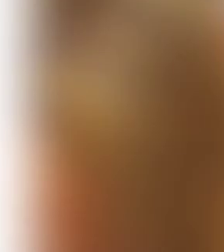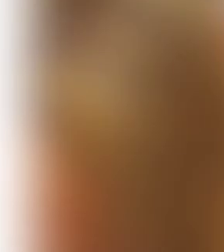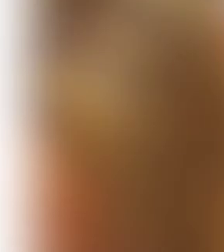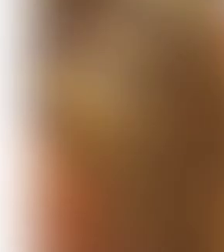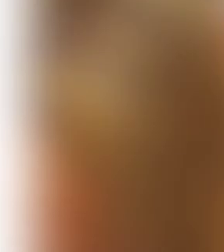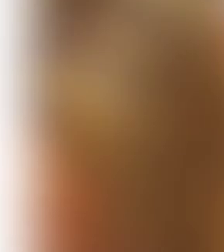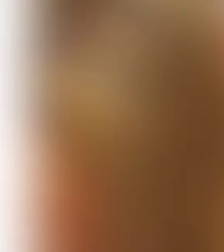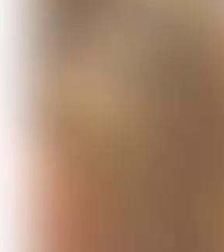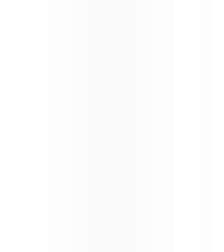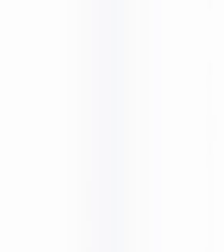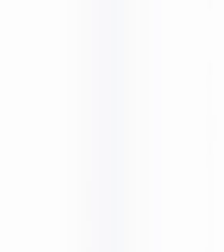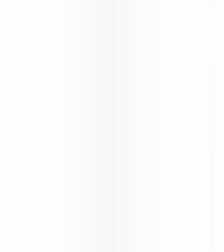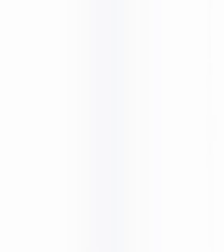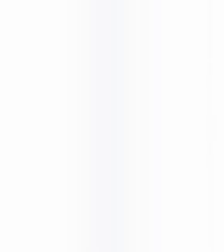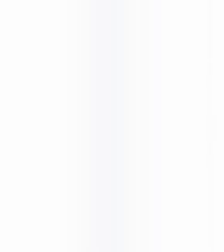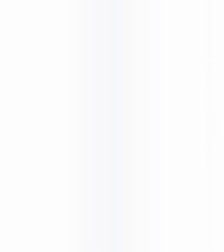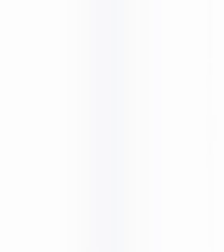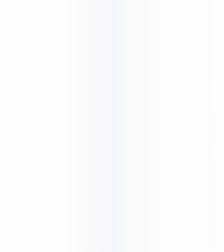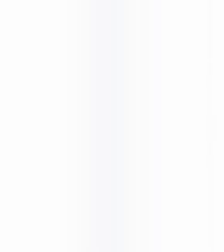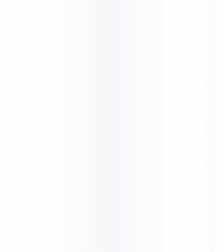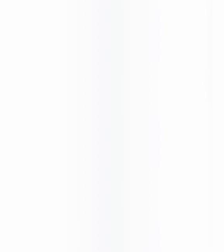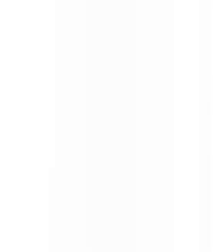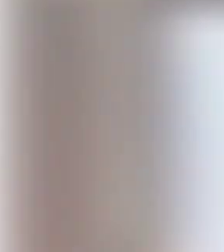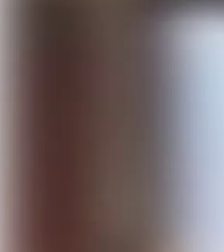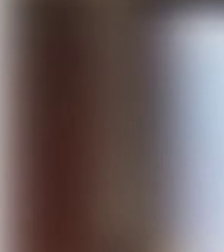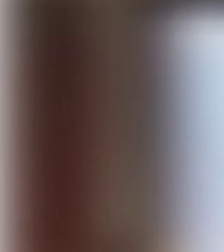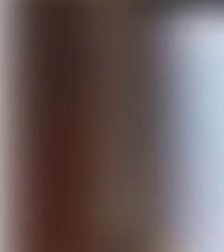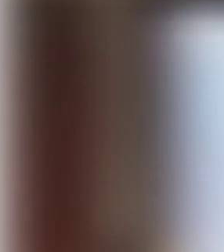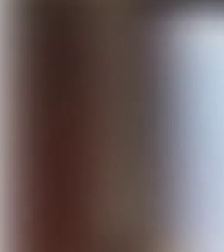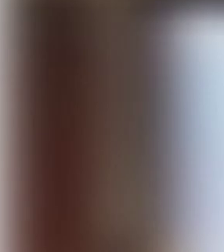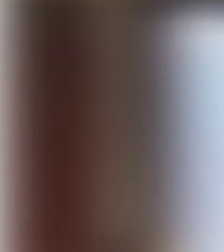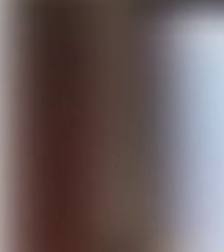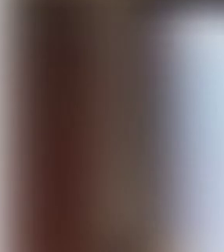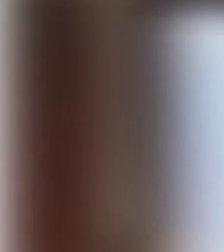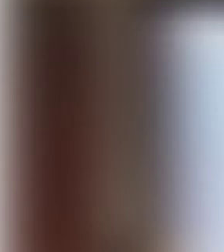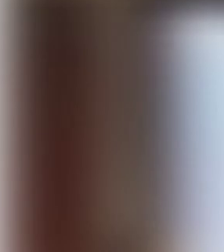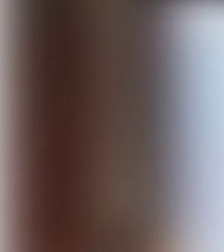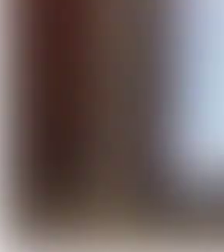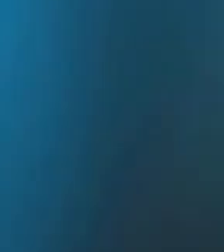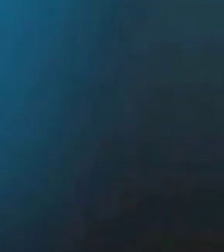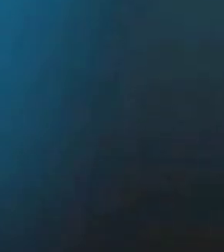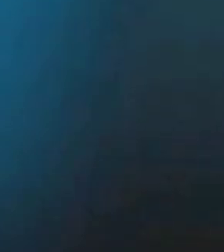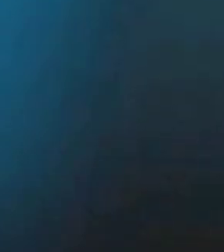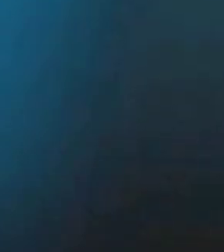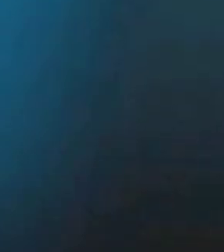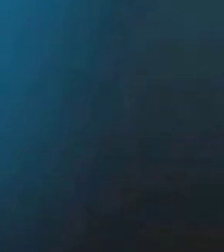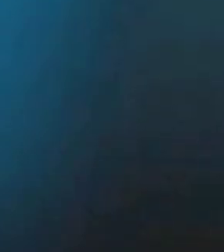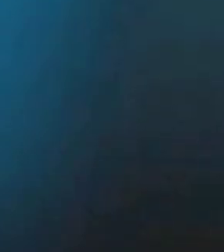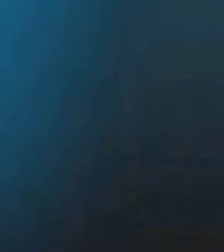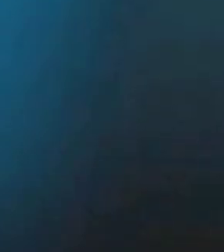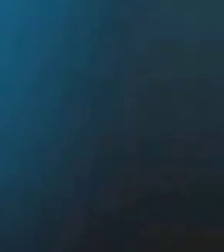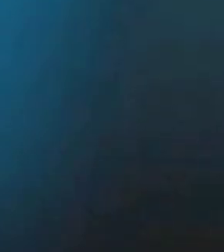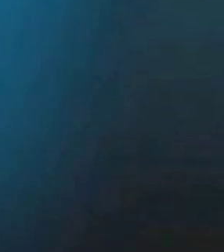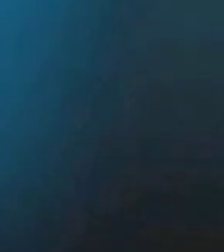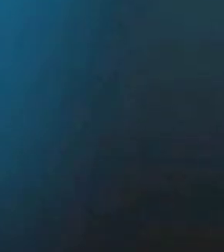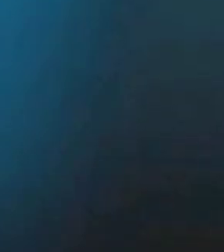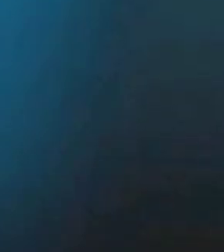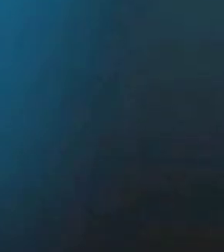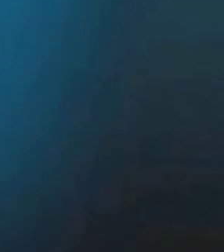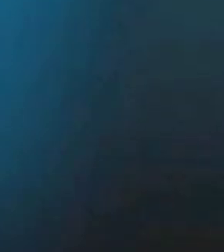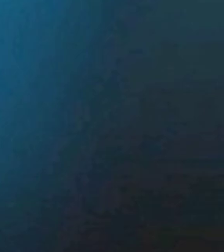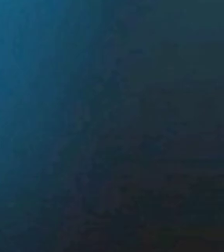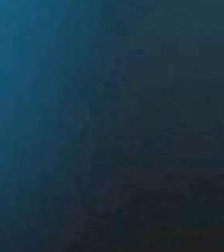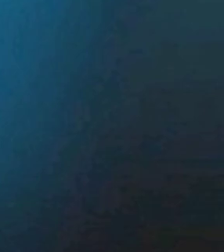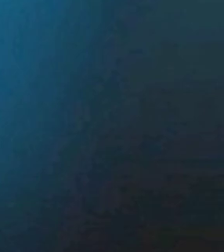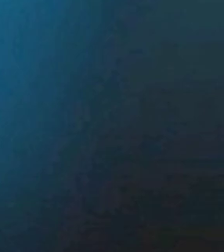Suscríbete y muy pronto estaremos subiendo más contenido. Somos Nuevo País 503.